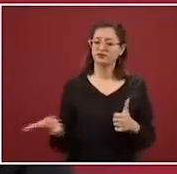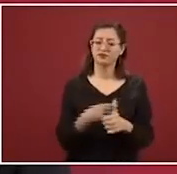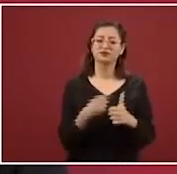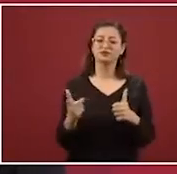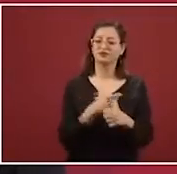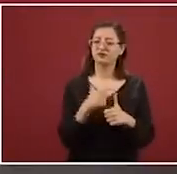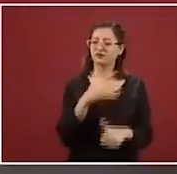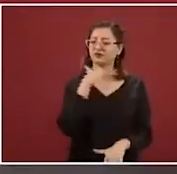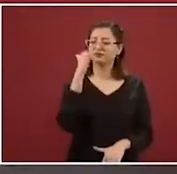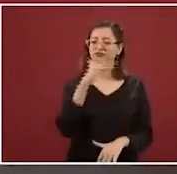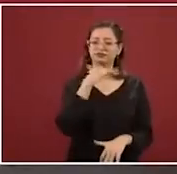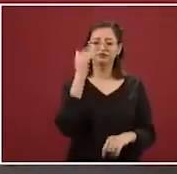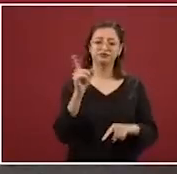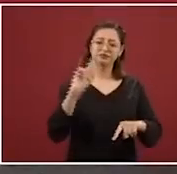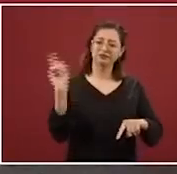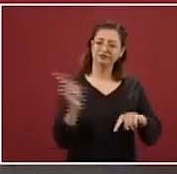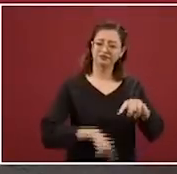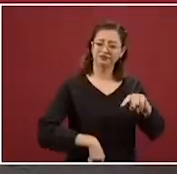corrupción.